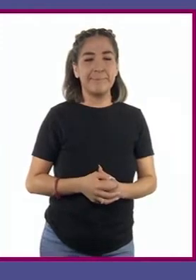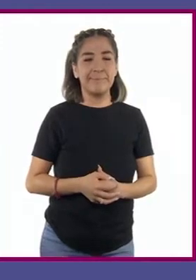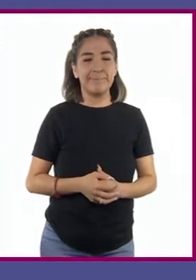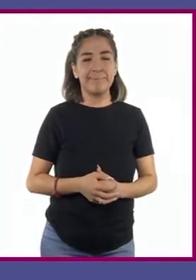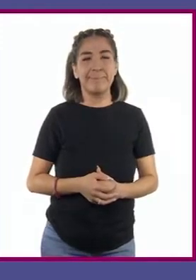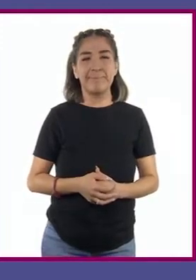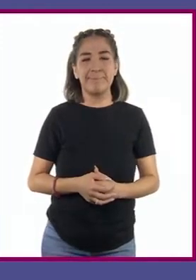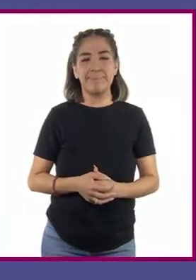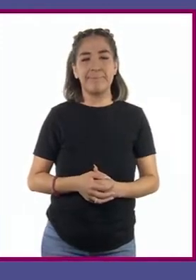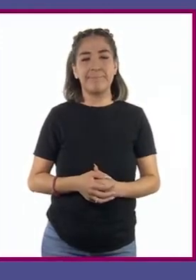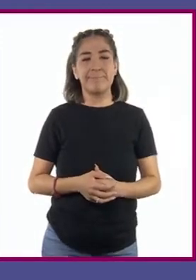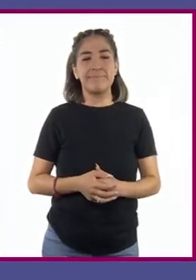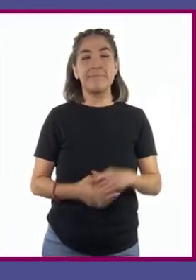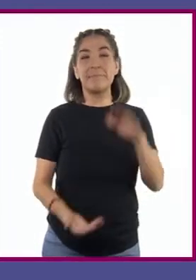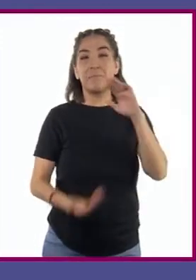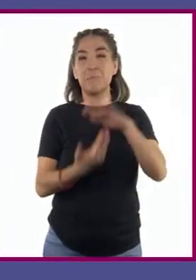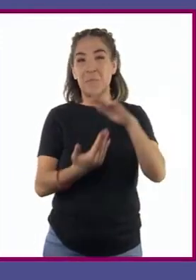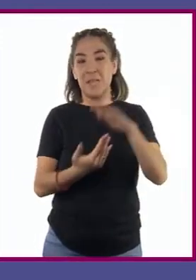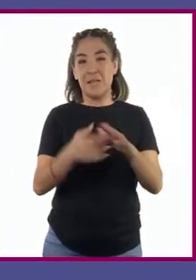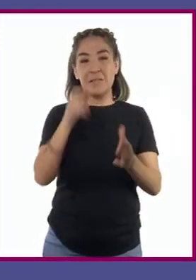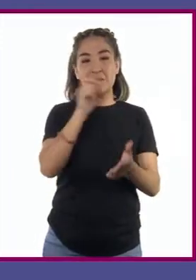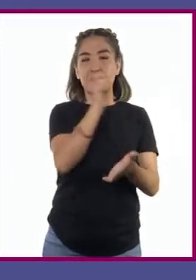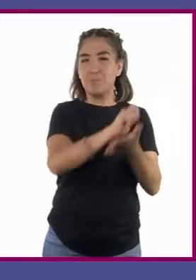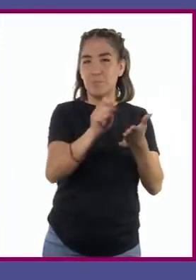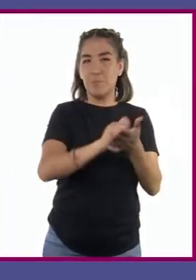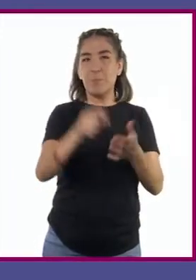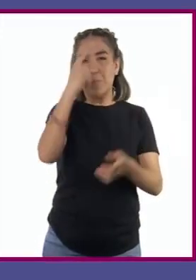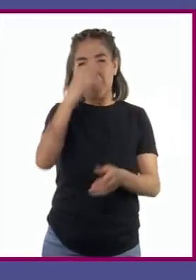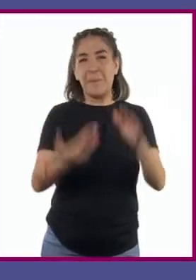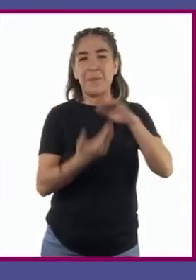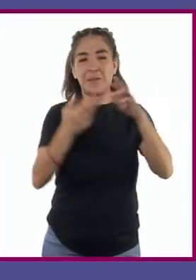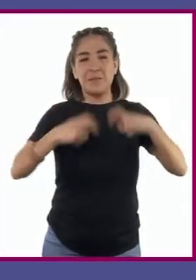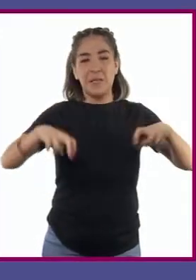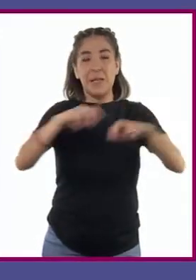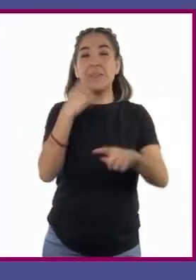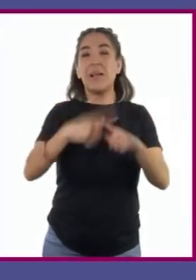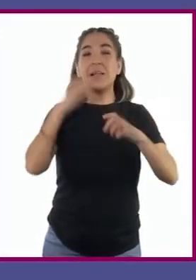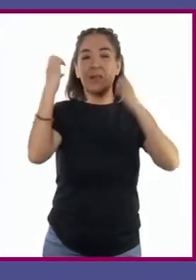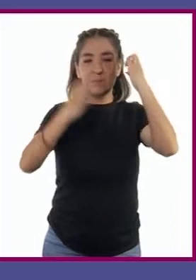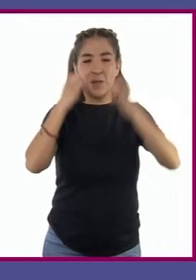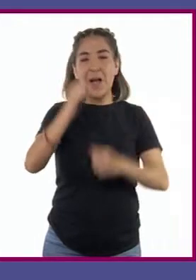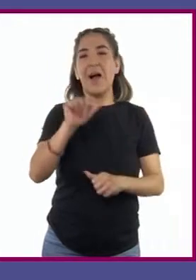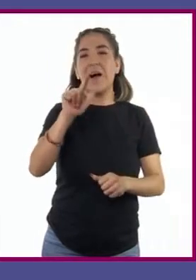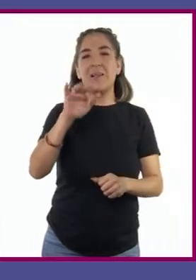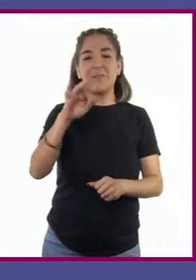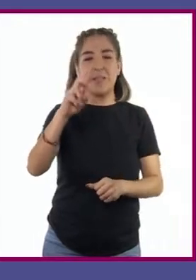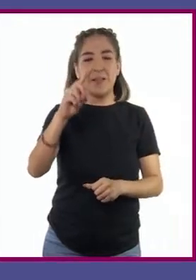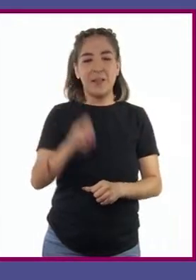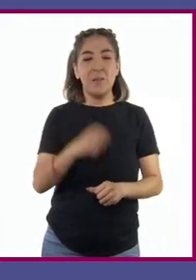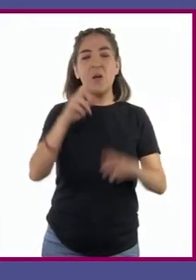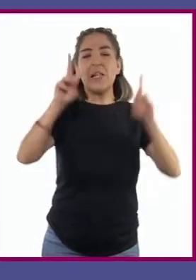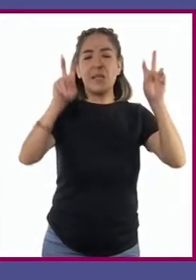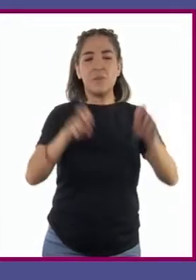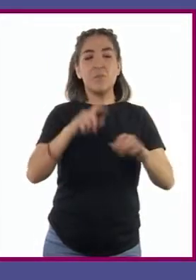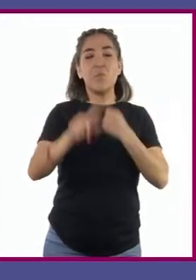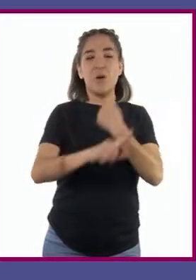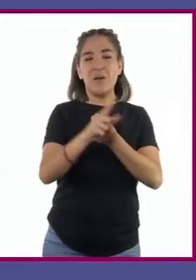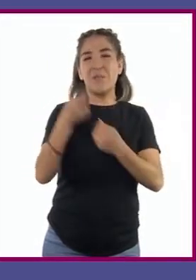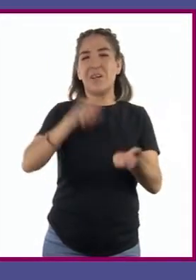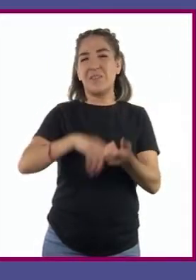la mesa redonda. Expositor, Alfredo Martínez. Tema, el problema de la basura en nuestra